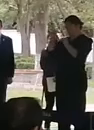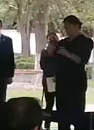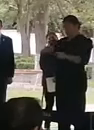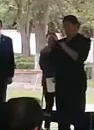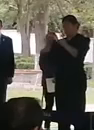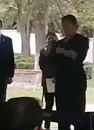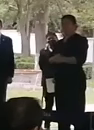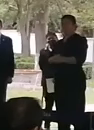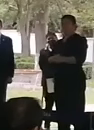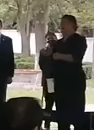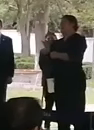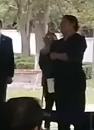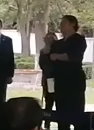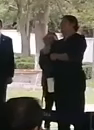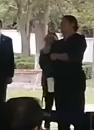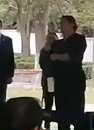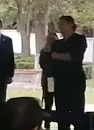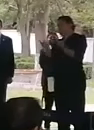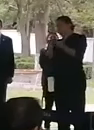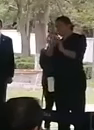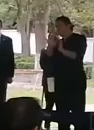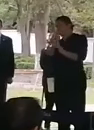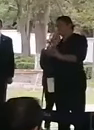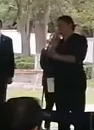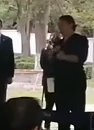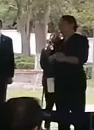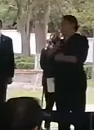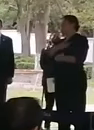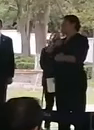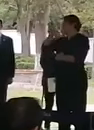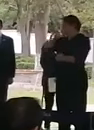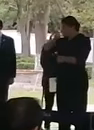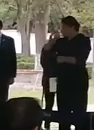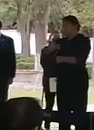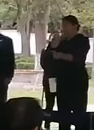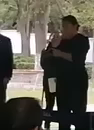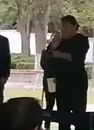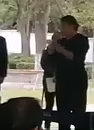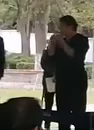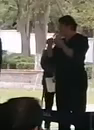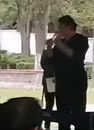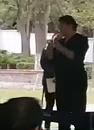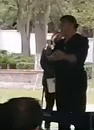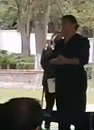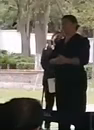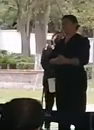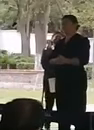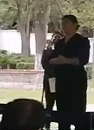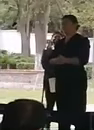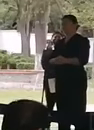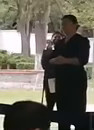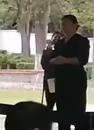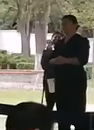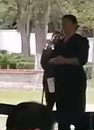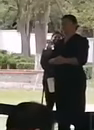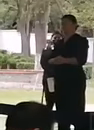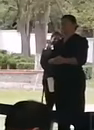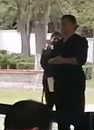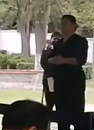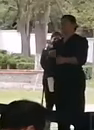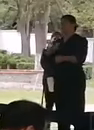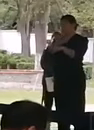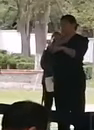Miriam, nos preocupa muchísimo, ¿no? Nos preocupa por todo lo que es Estados